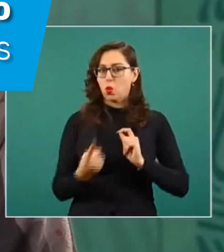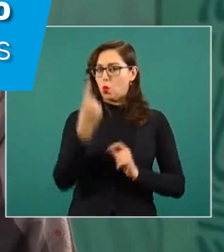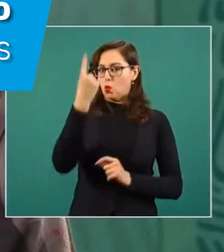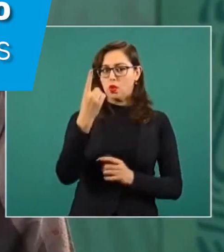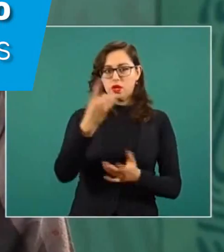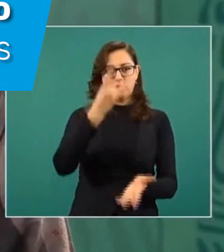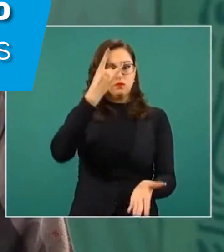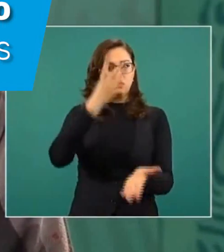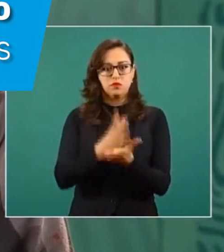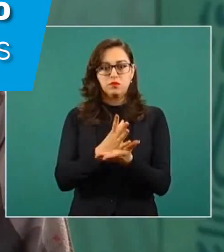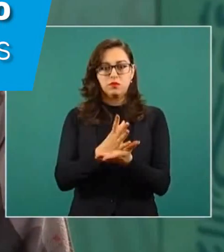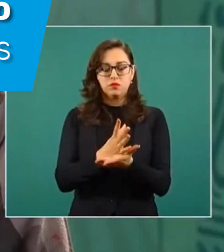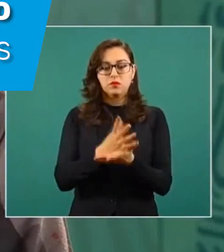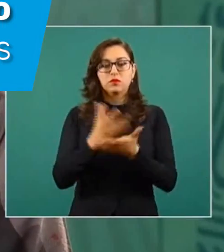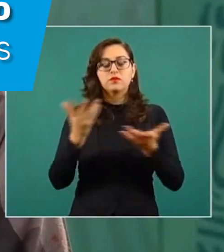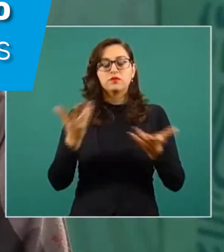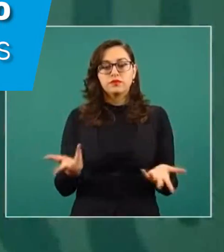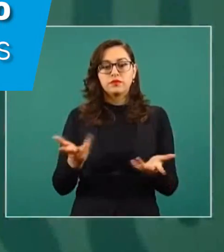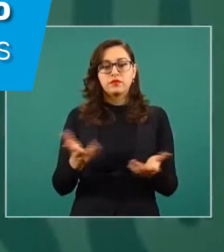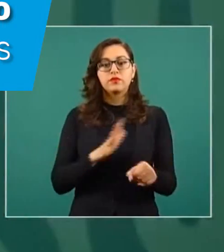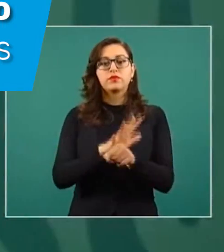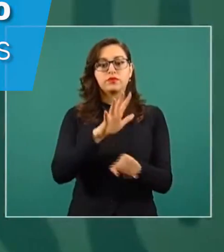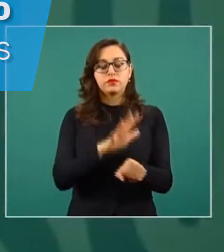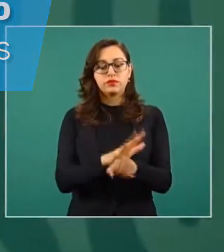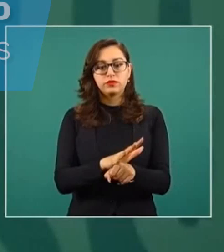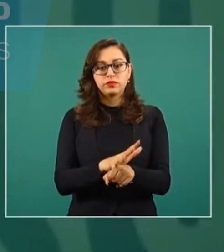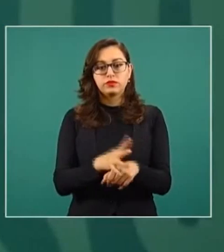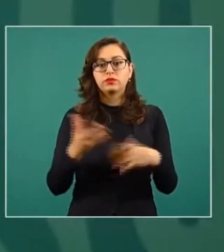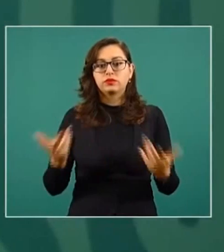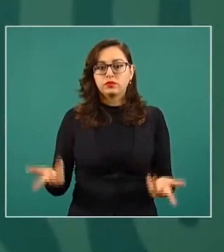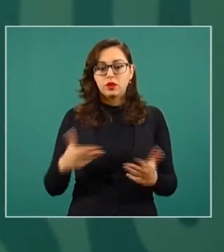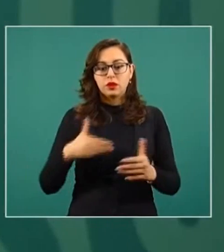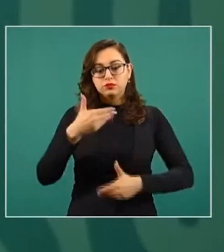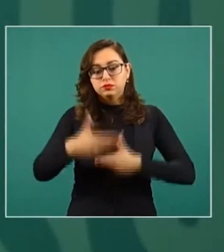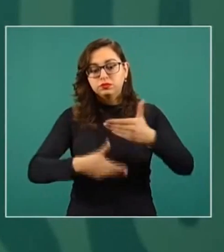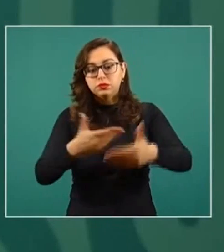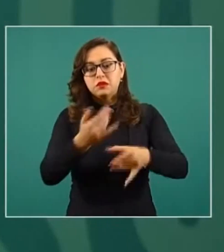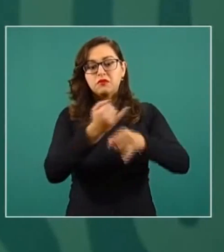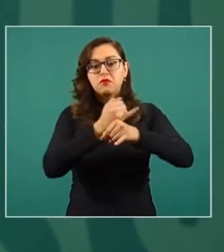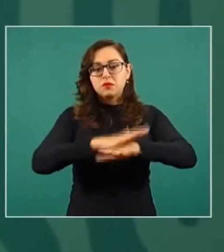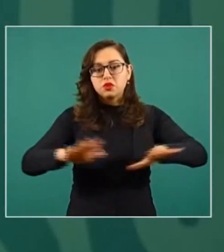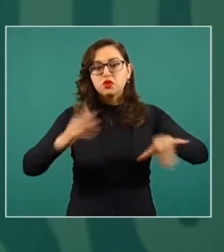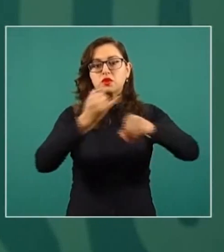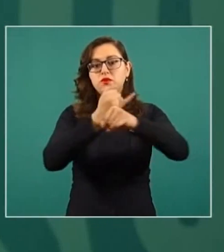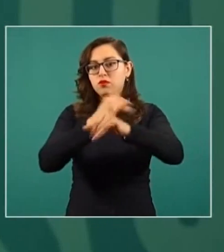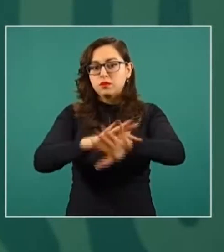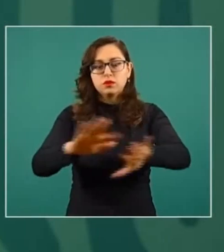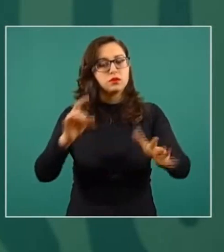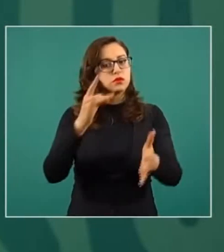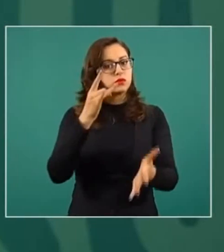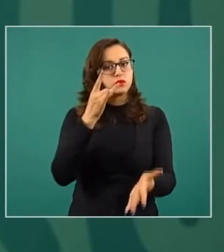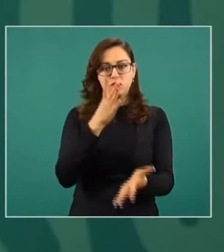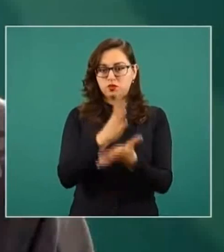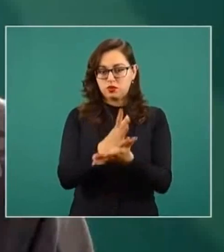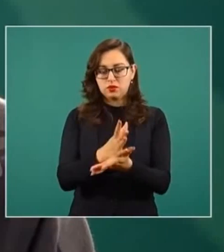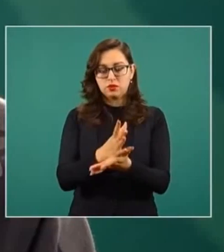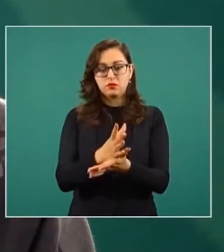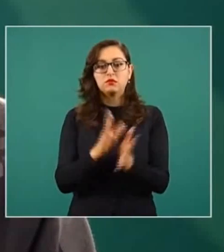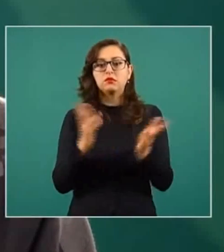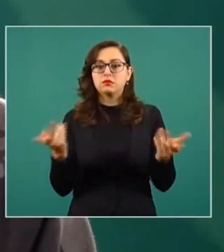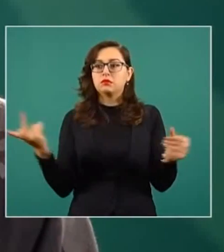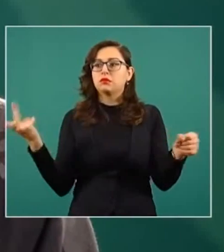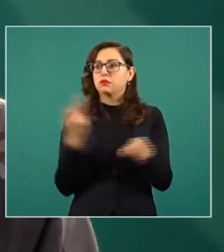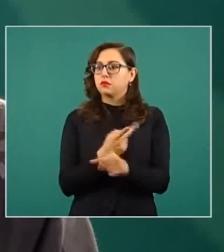sánchez cordero lo representar en las mañanas para informar del trabajo diario tras dar positivo a kobe 19 el presidente lópez obrador